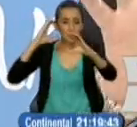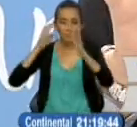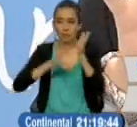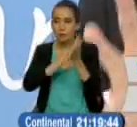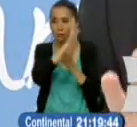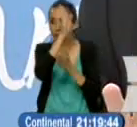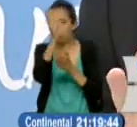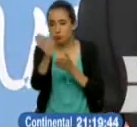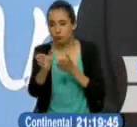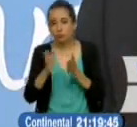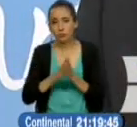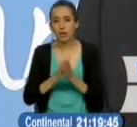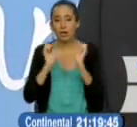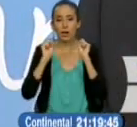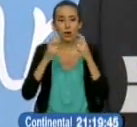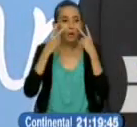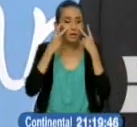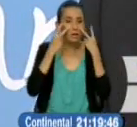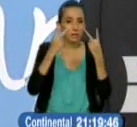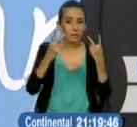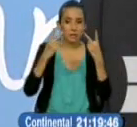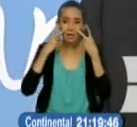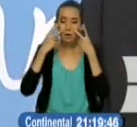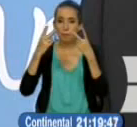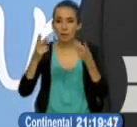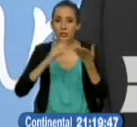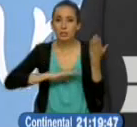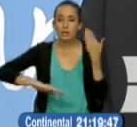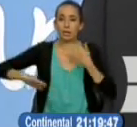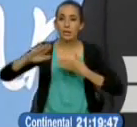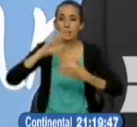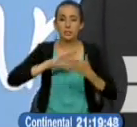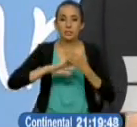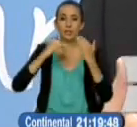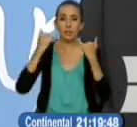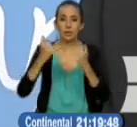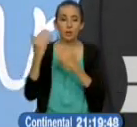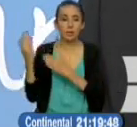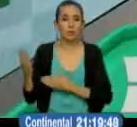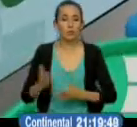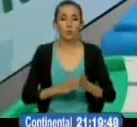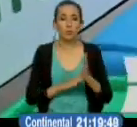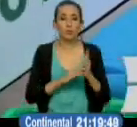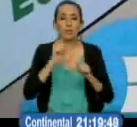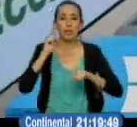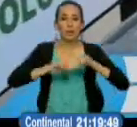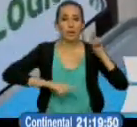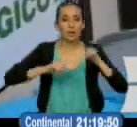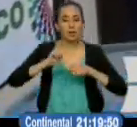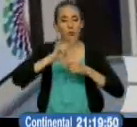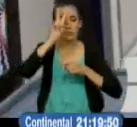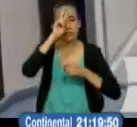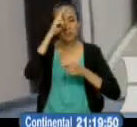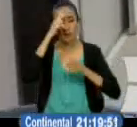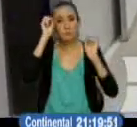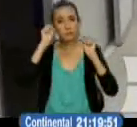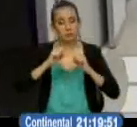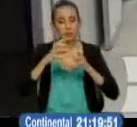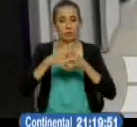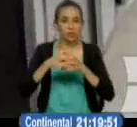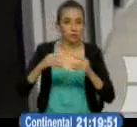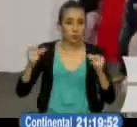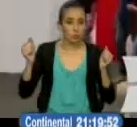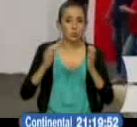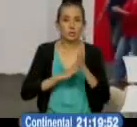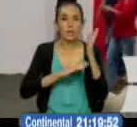totalmente focalizado en Sierra Central y Amazonía y que vamos a hacer una corrección. Sin embargo, el proceso de mejoramiento y repotenciación